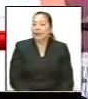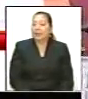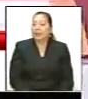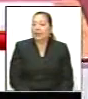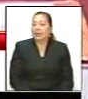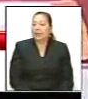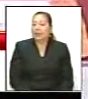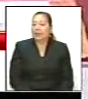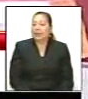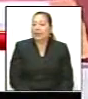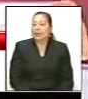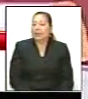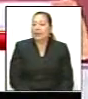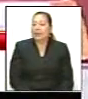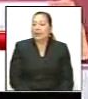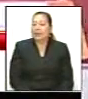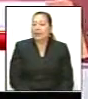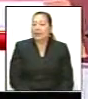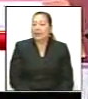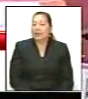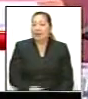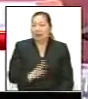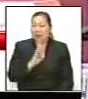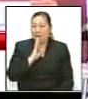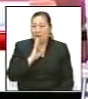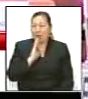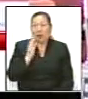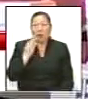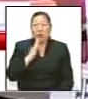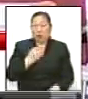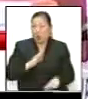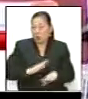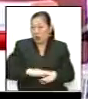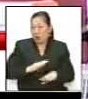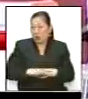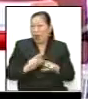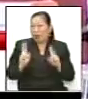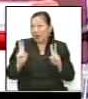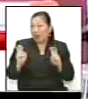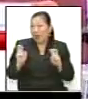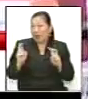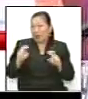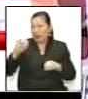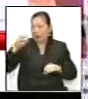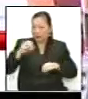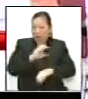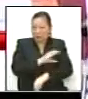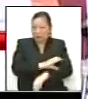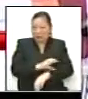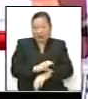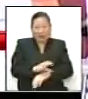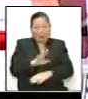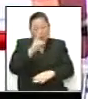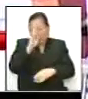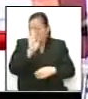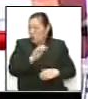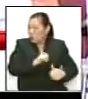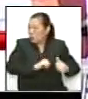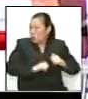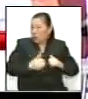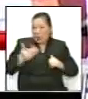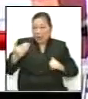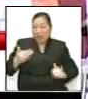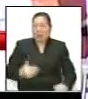Presidente, hablar del niño costero que golpeó tanto a nuestra nación, no solamente